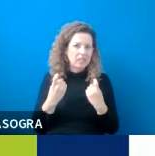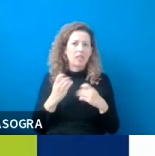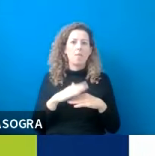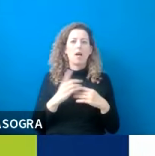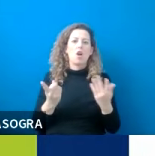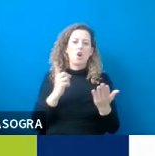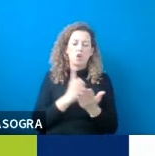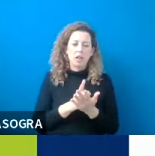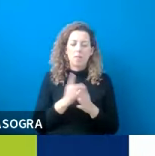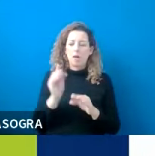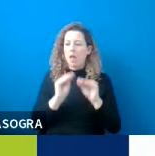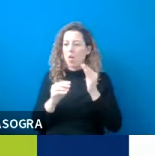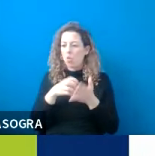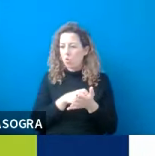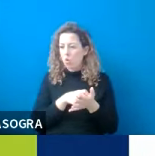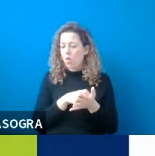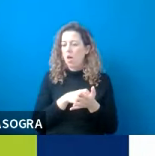a juntarnos, para resolver dudas,